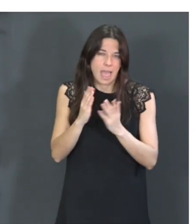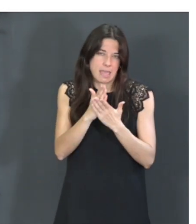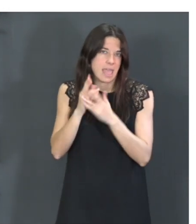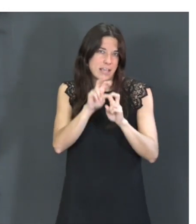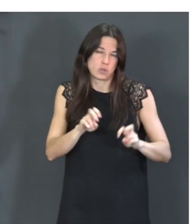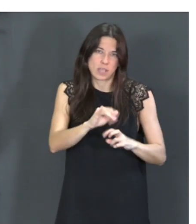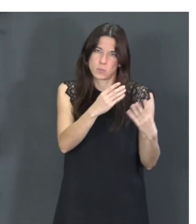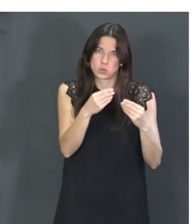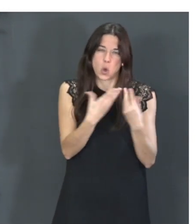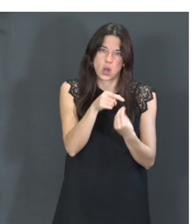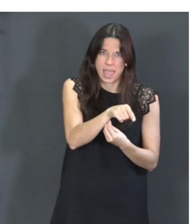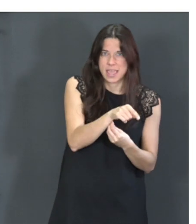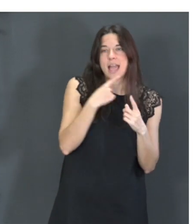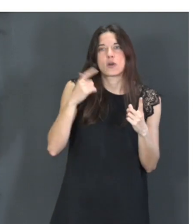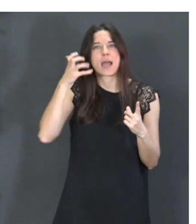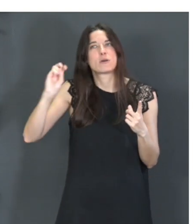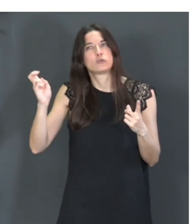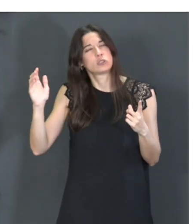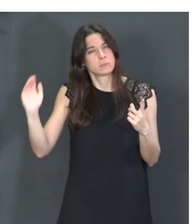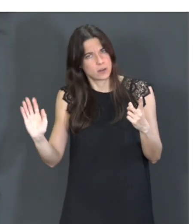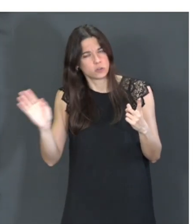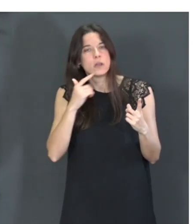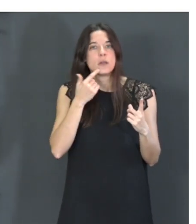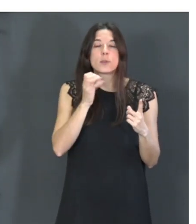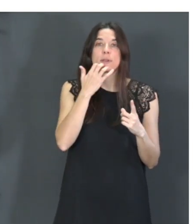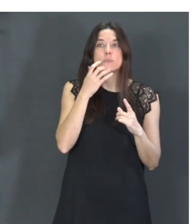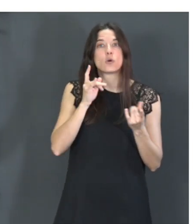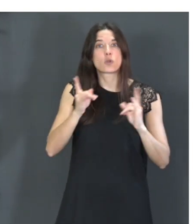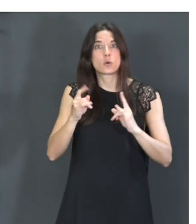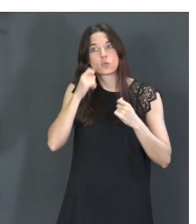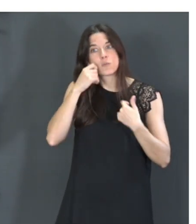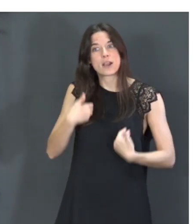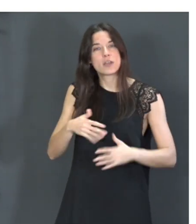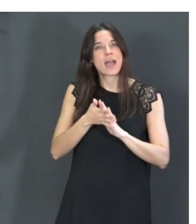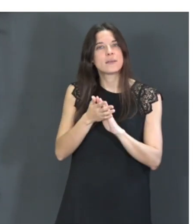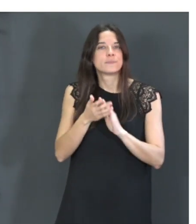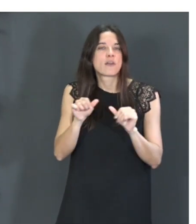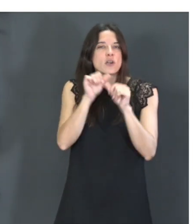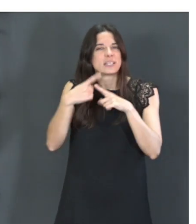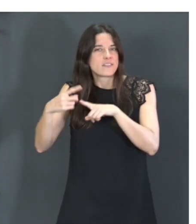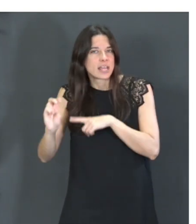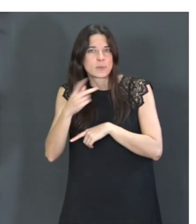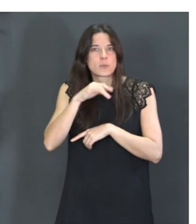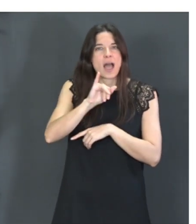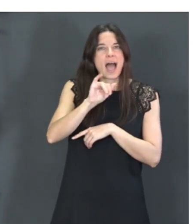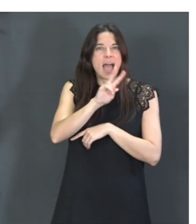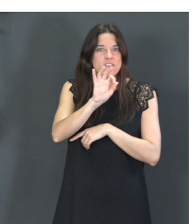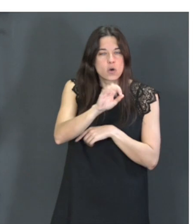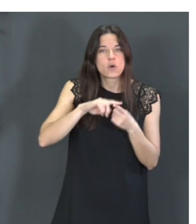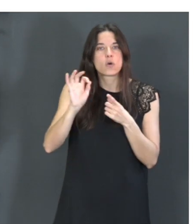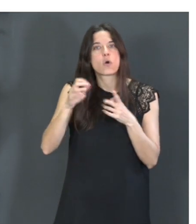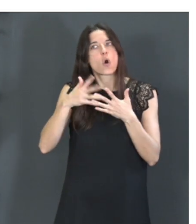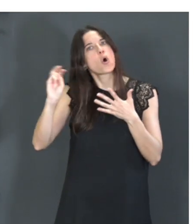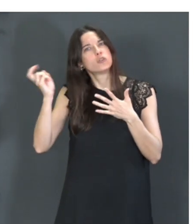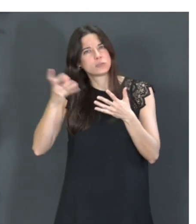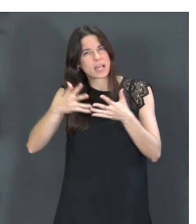otros animales robóticos. Sin embargo, con los robots humanoides hay distintos dispositivos, pues el Aibo, otros más grandes, unos